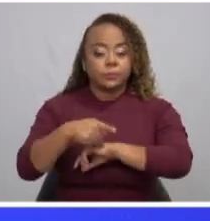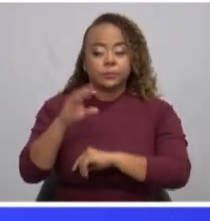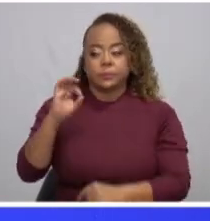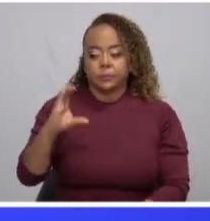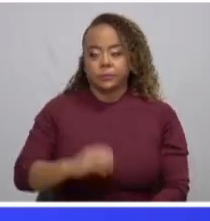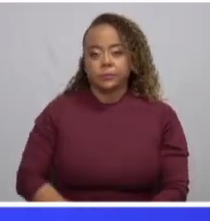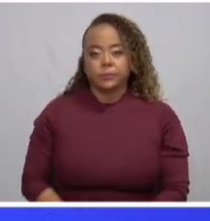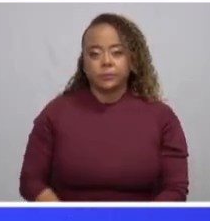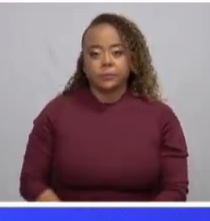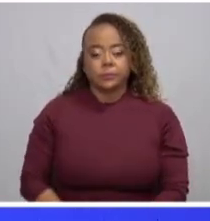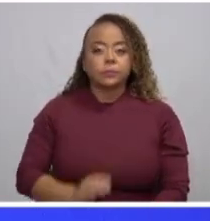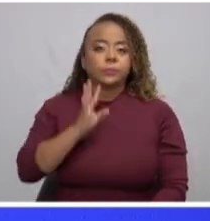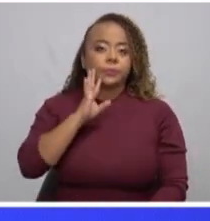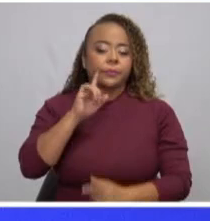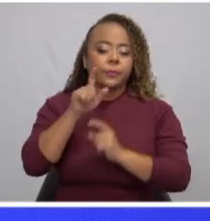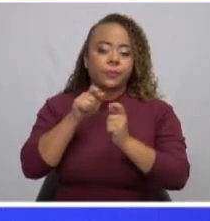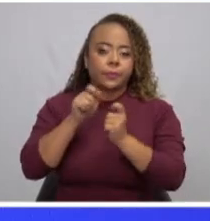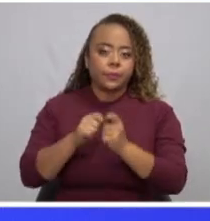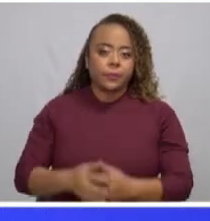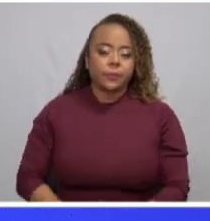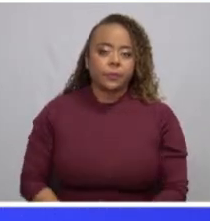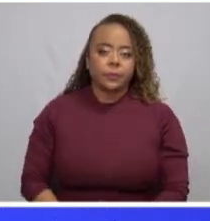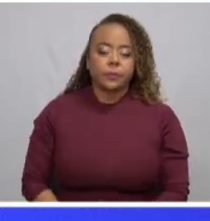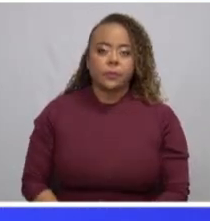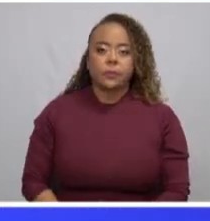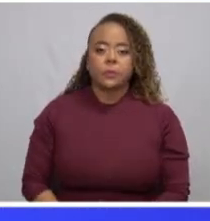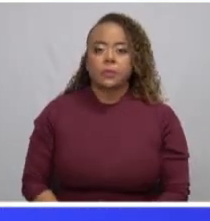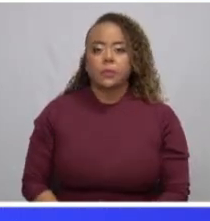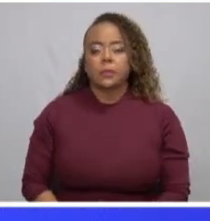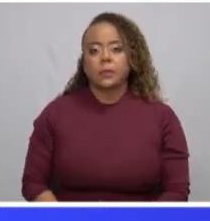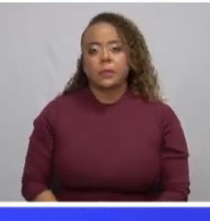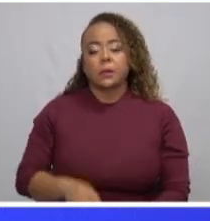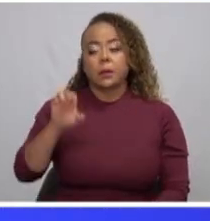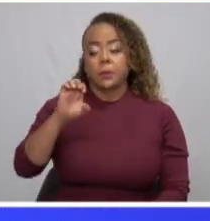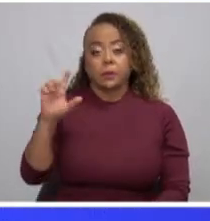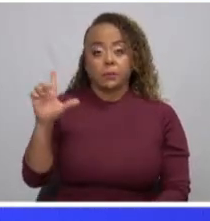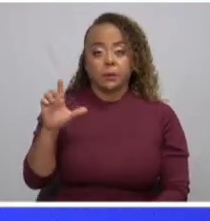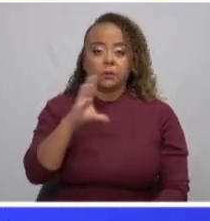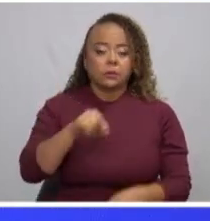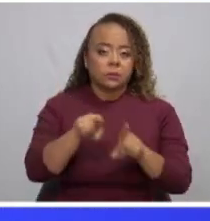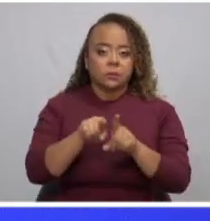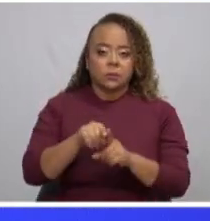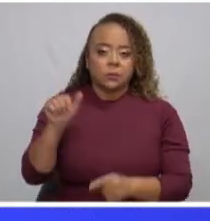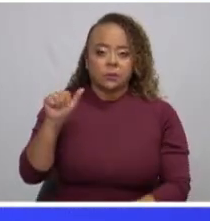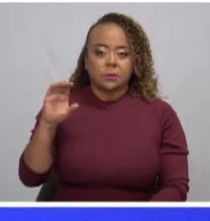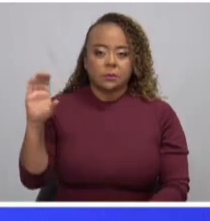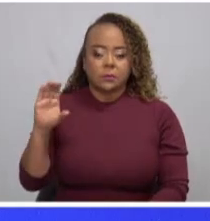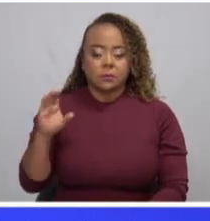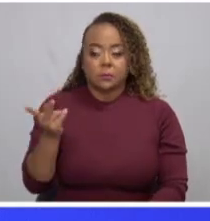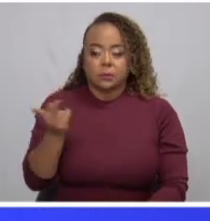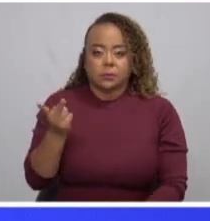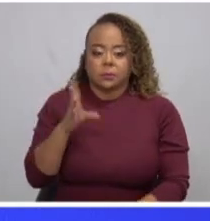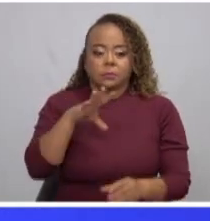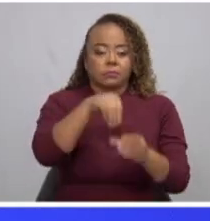FC Hablemos del punto de que ni siquiera están eh tanto Eduardo leí como Adrián Castro en